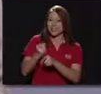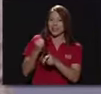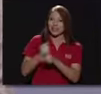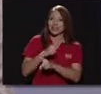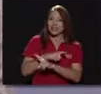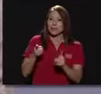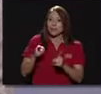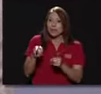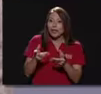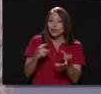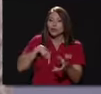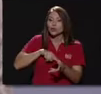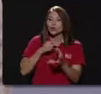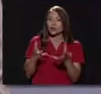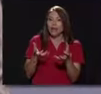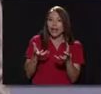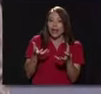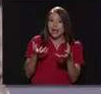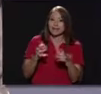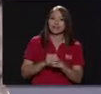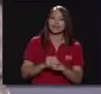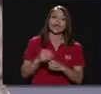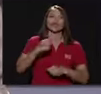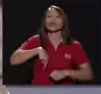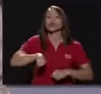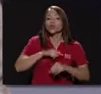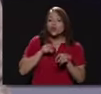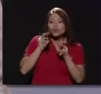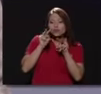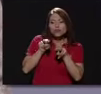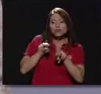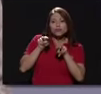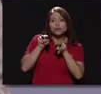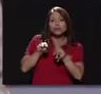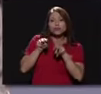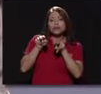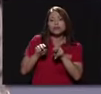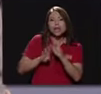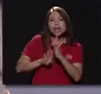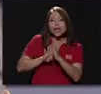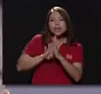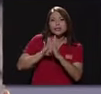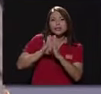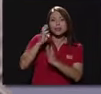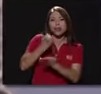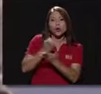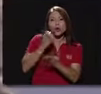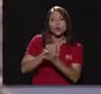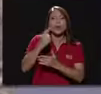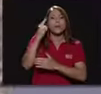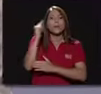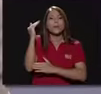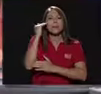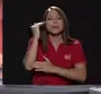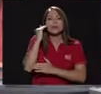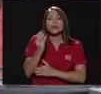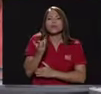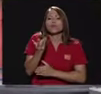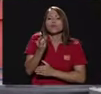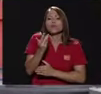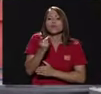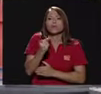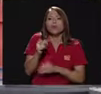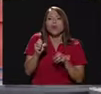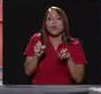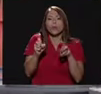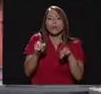aspiramos tener. Entonces nosotros damos seguimiento al crecimiento económico, pero con el fin de determinar qué tantas oportunidades